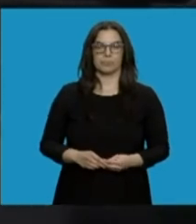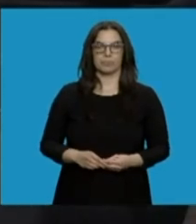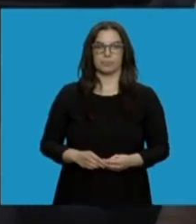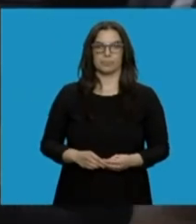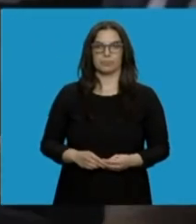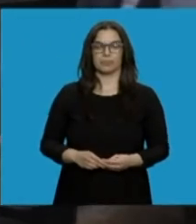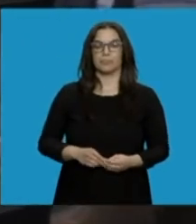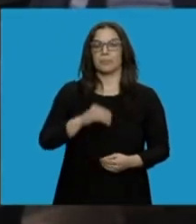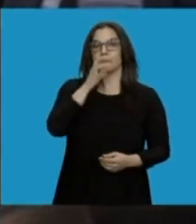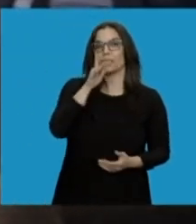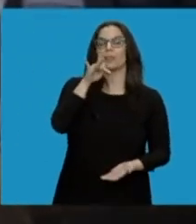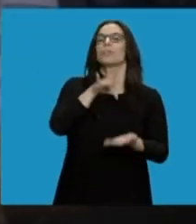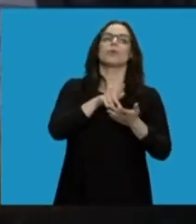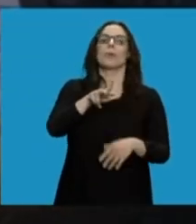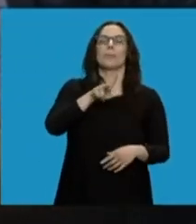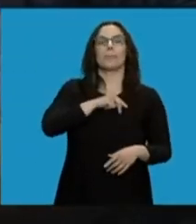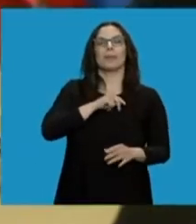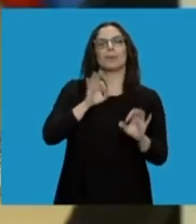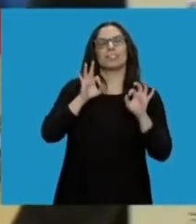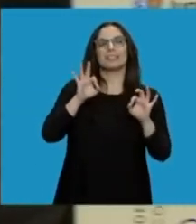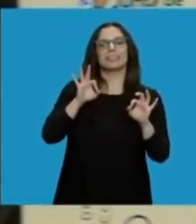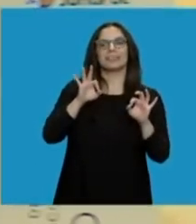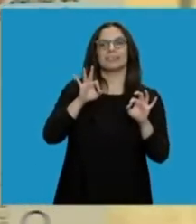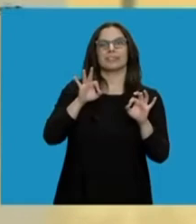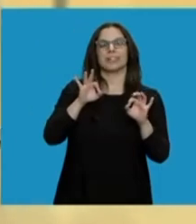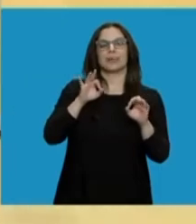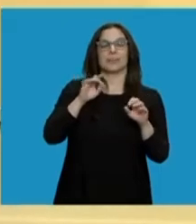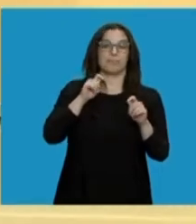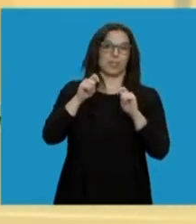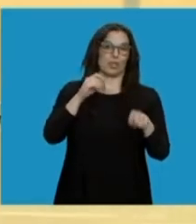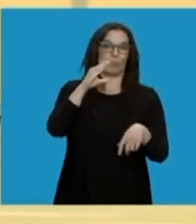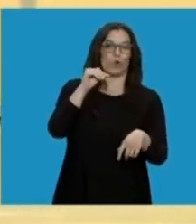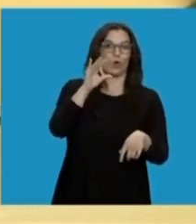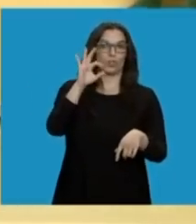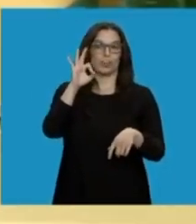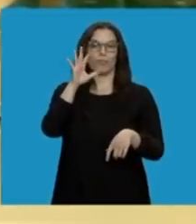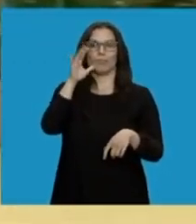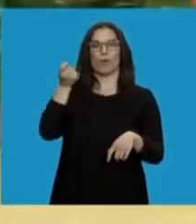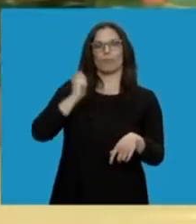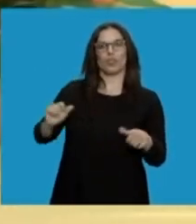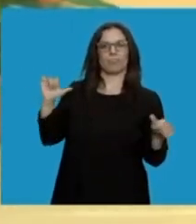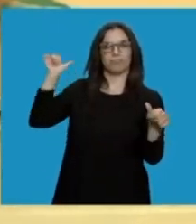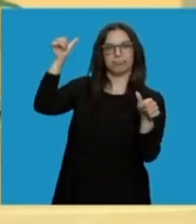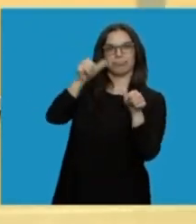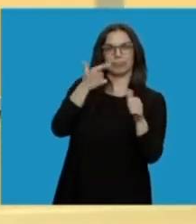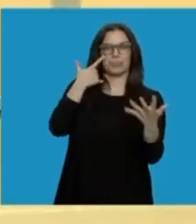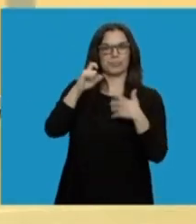Llega el momento de la entrega del premio de periodismo Francisco de Cosío a la trayectoria profesional más destacada. El jurado de